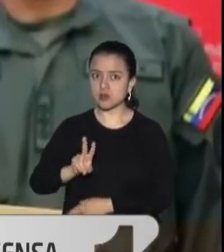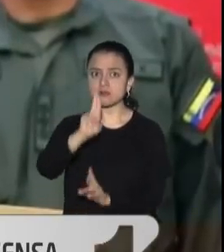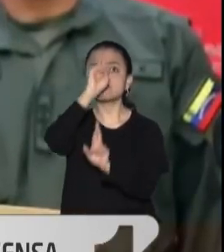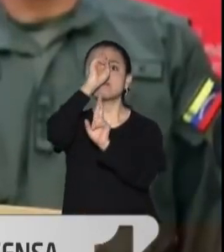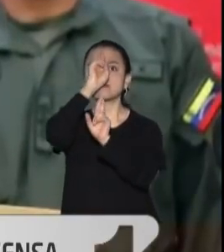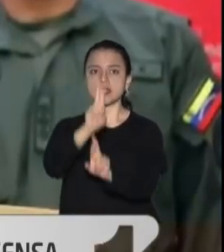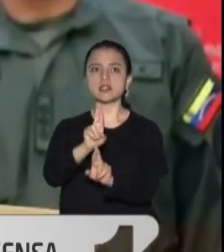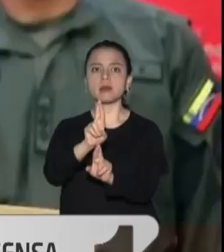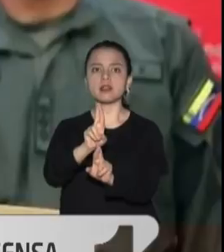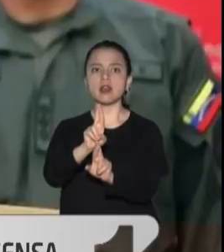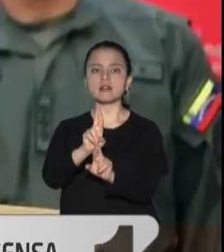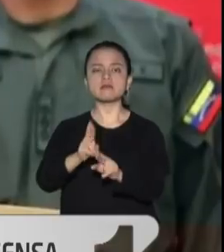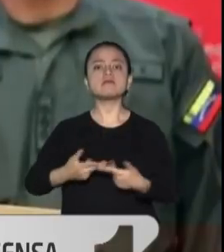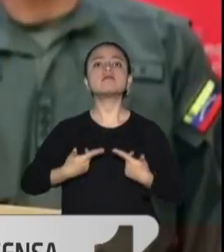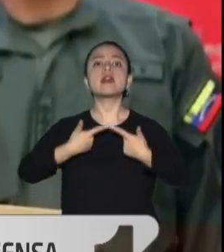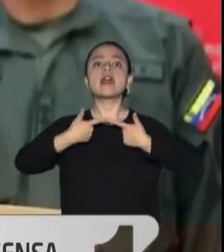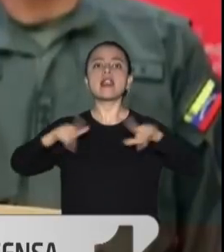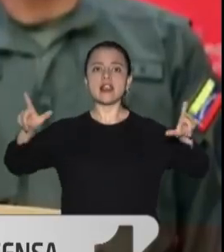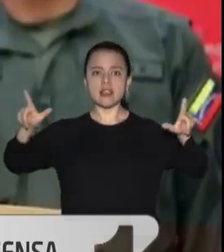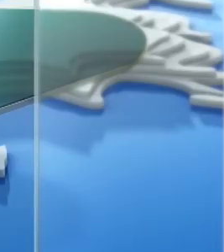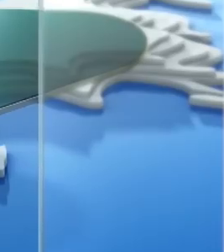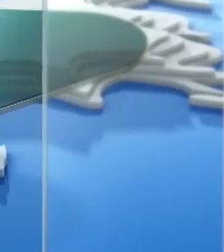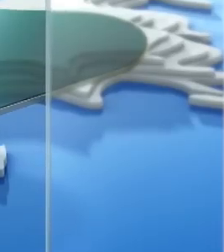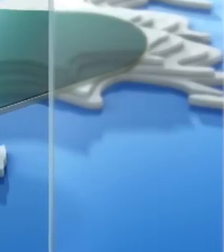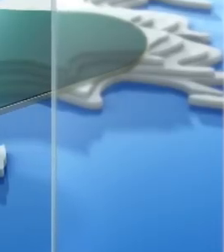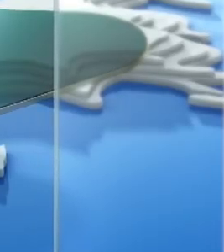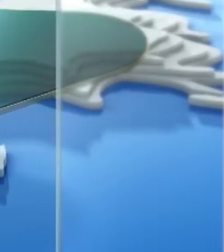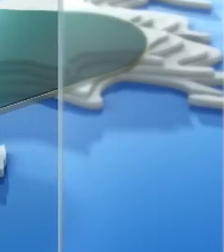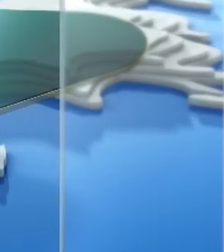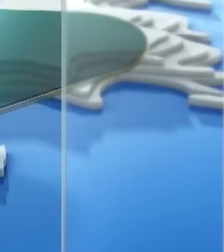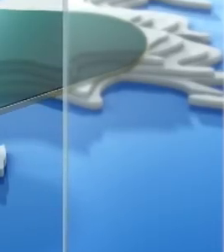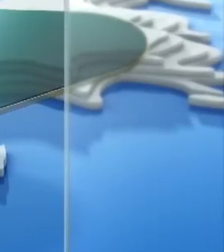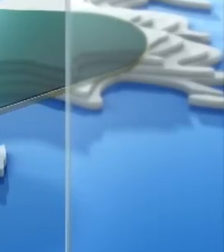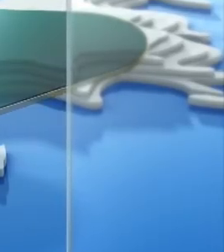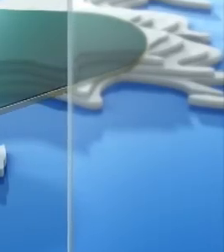respeta. Liberen a los patriotas.